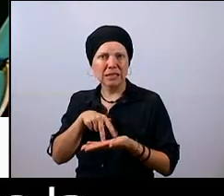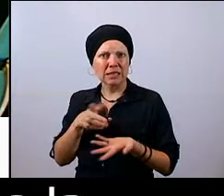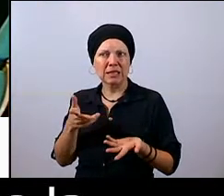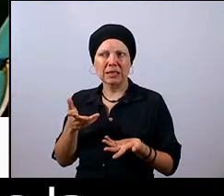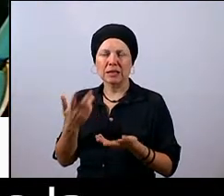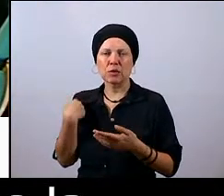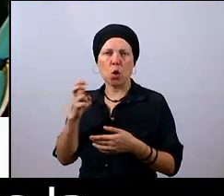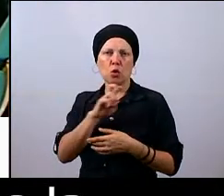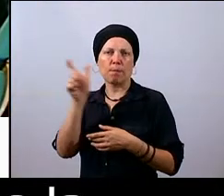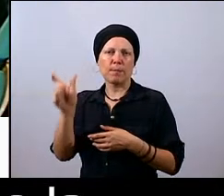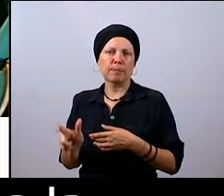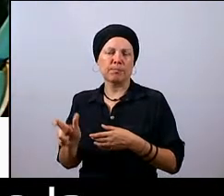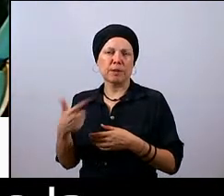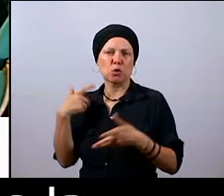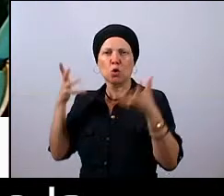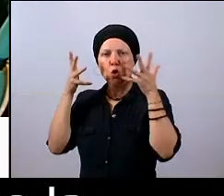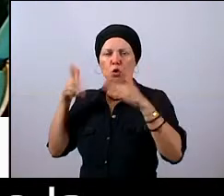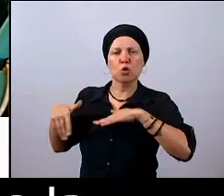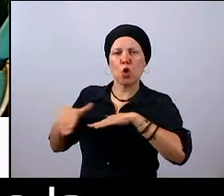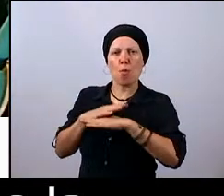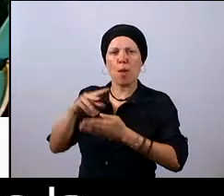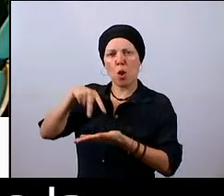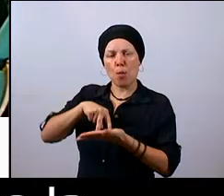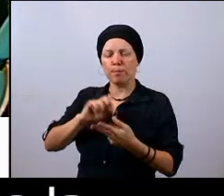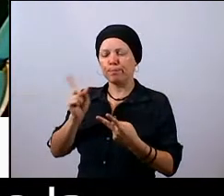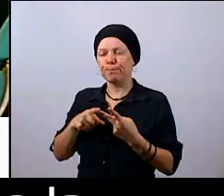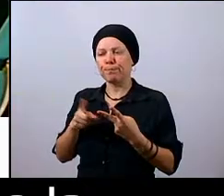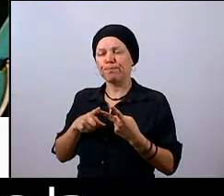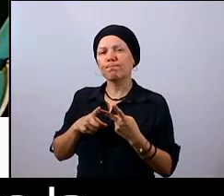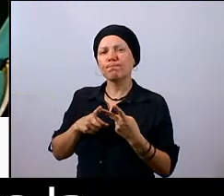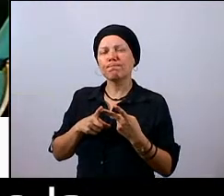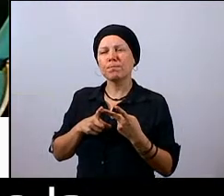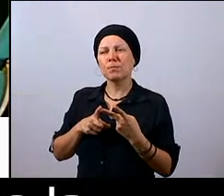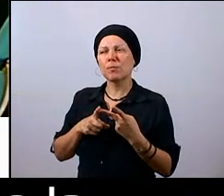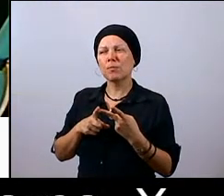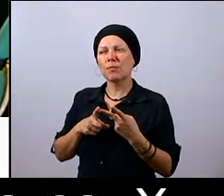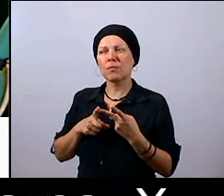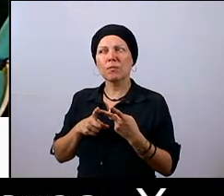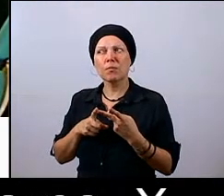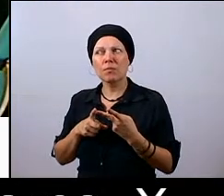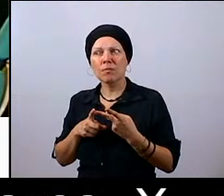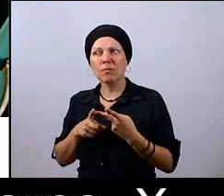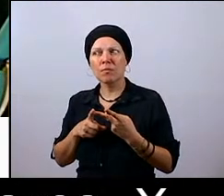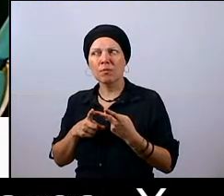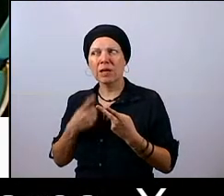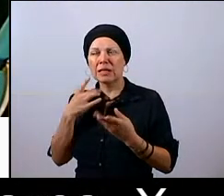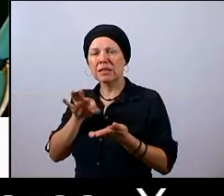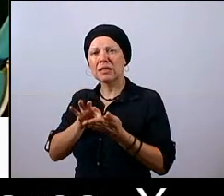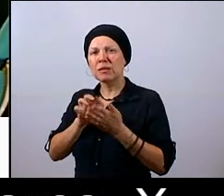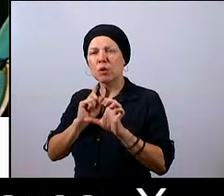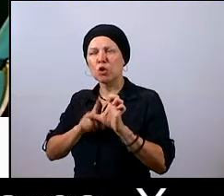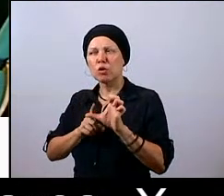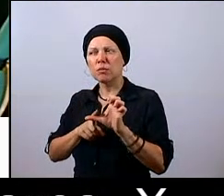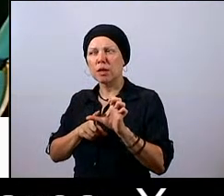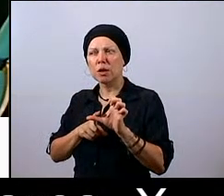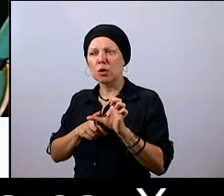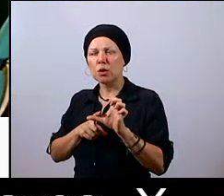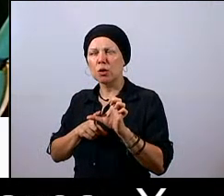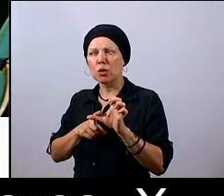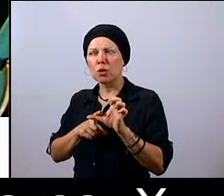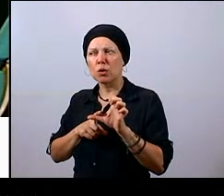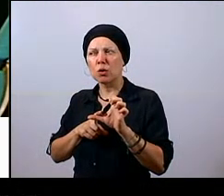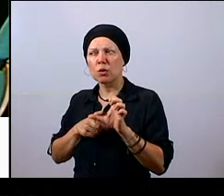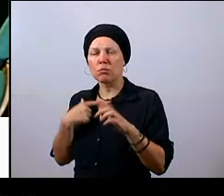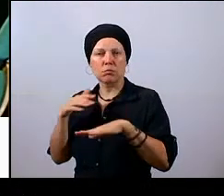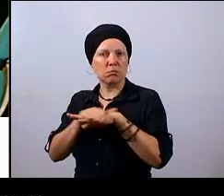otro miembro del Consejo de Gobierno. Y por otro lado, no sé si el Ejecutivo extremeño tiene novedades respecto al traslado de